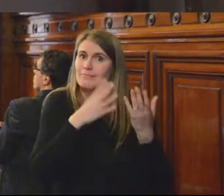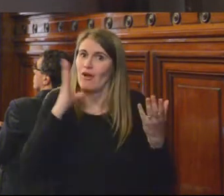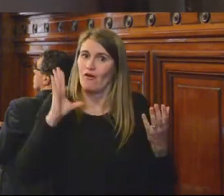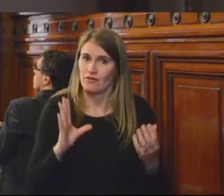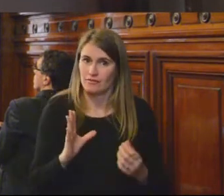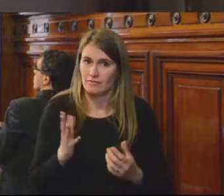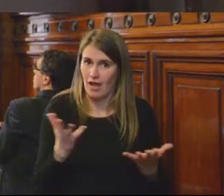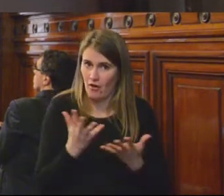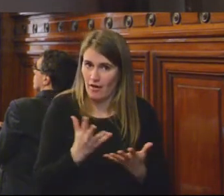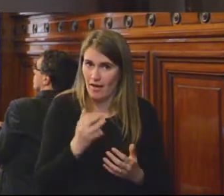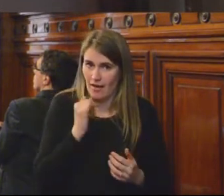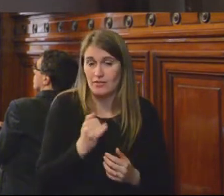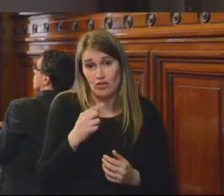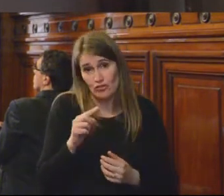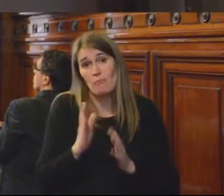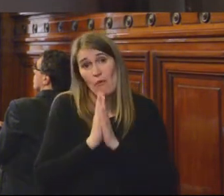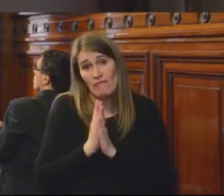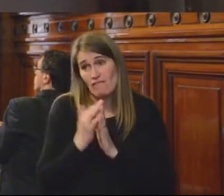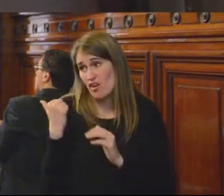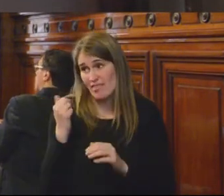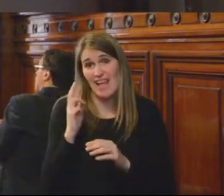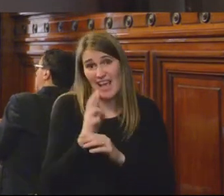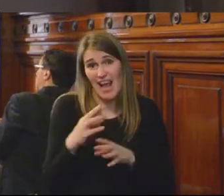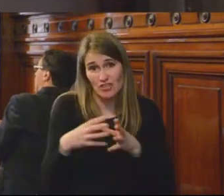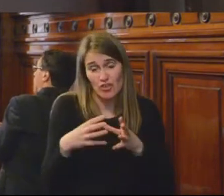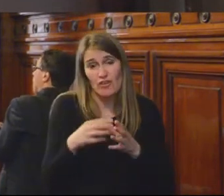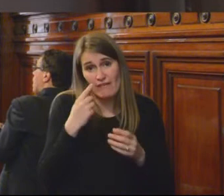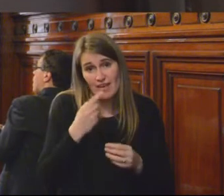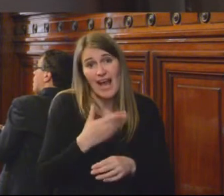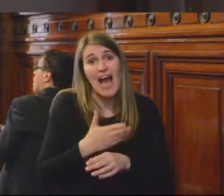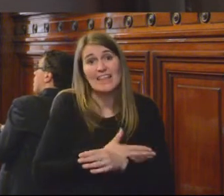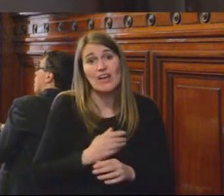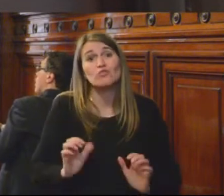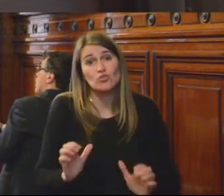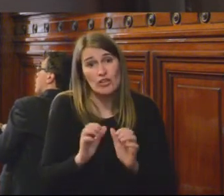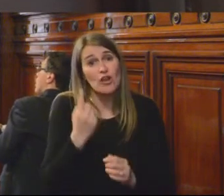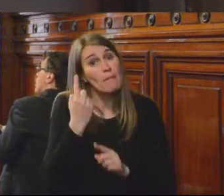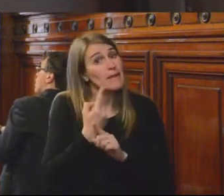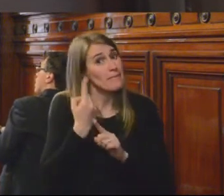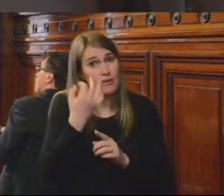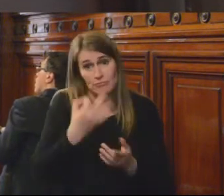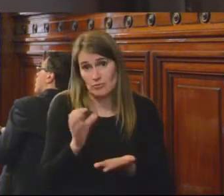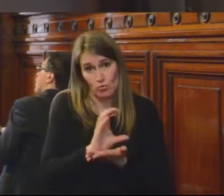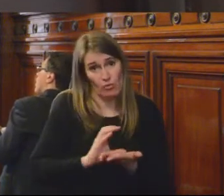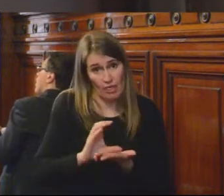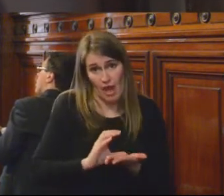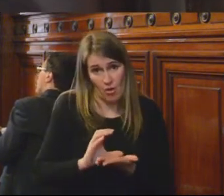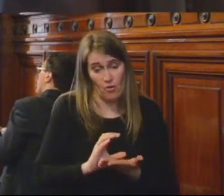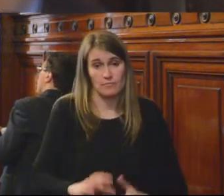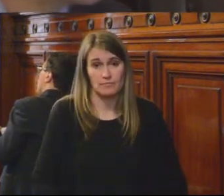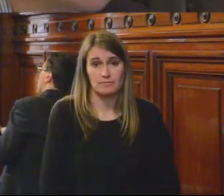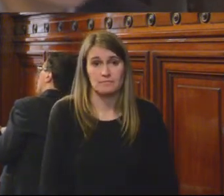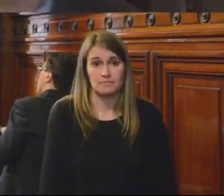de la delegación a que reflexionen. Recuerden, antes de ser funcionarios, ustedes son ciudadanos. Muchas gracias, señor presidente.